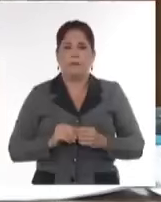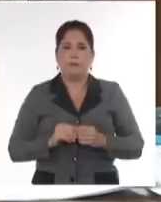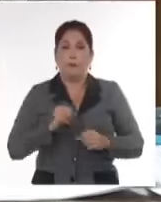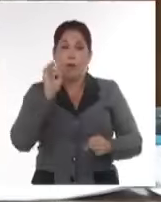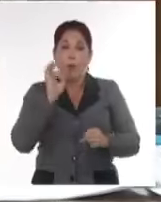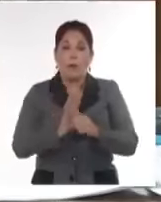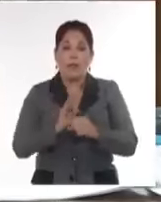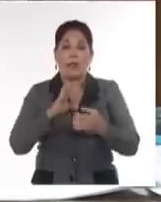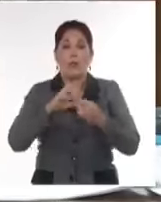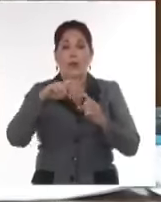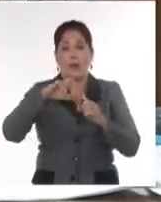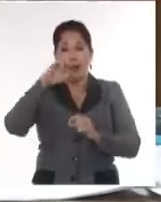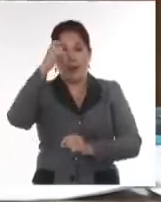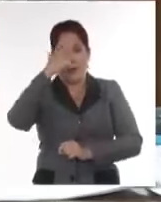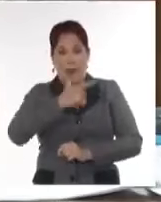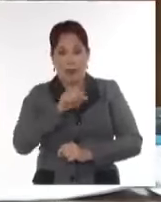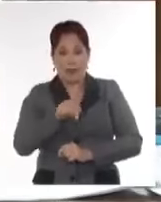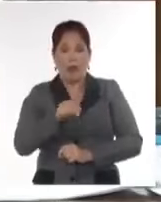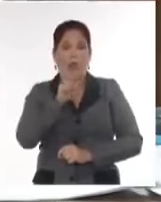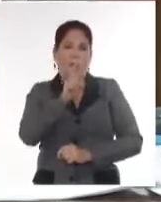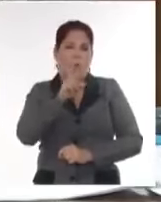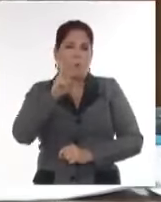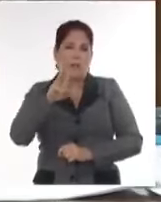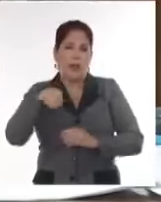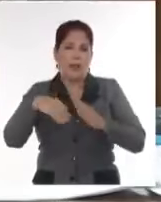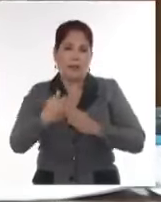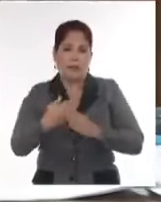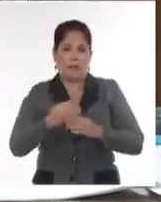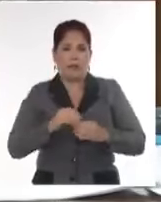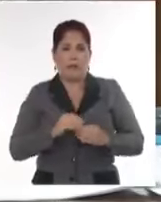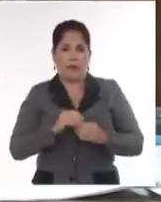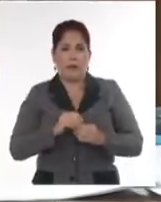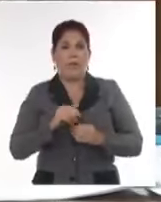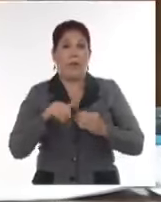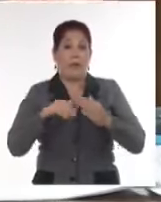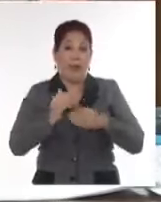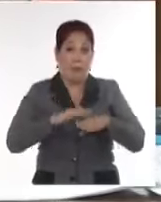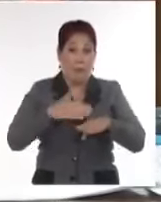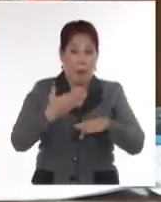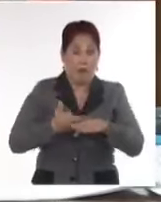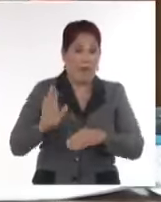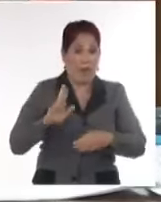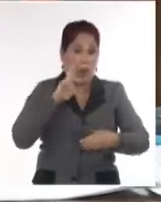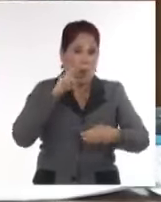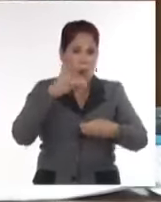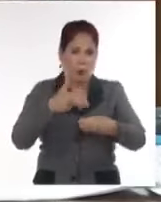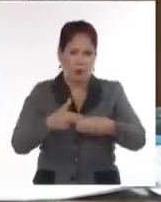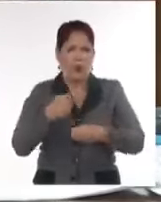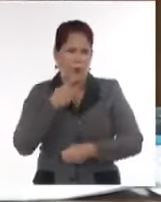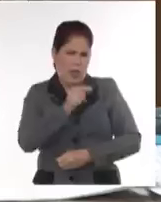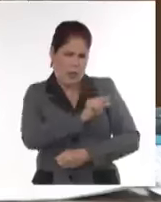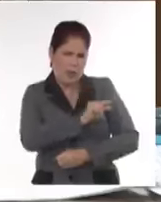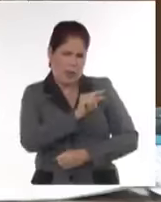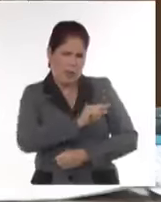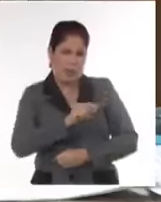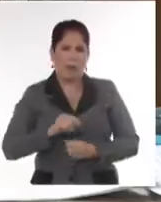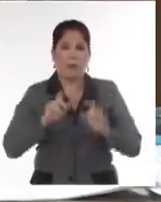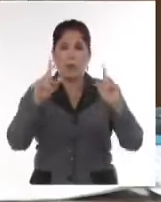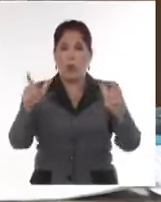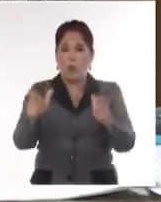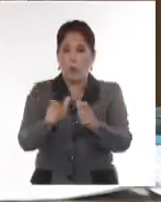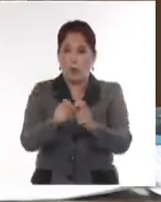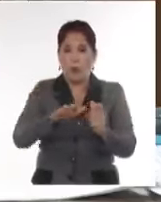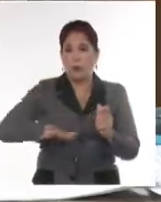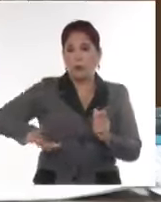Guiteras, 2-3 días después, entra una cantidad de combustible, que lo dijimos hace unos días cuando nos reunimos con toda la